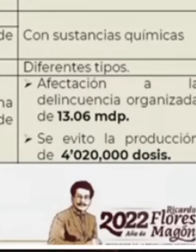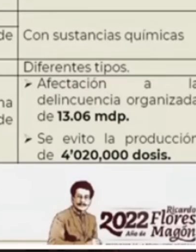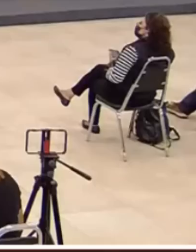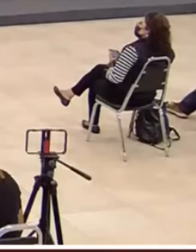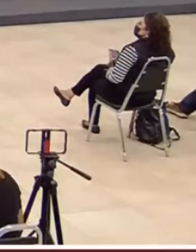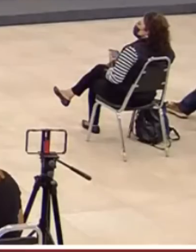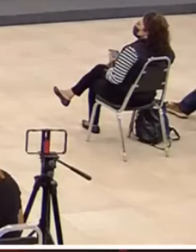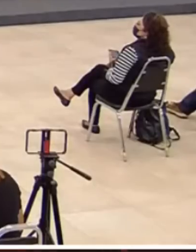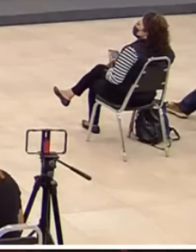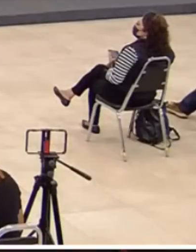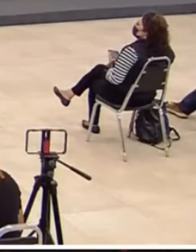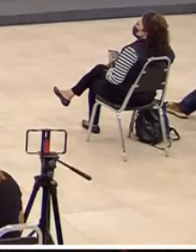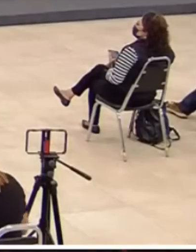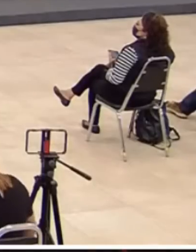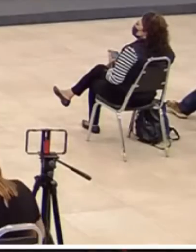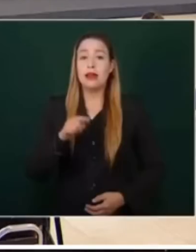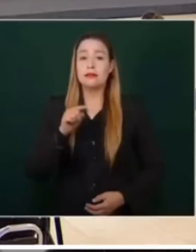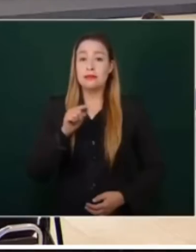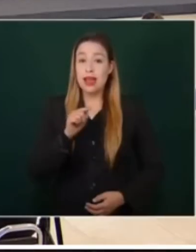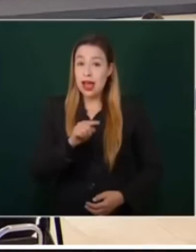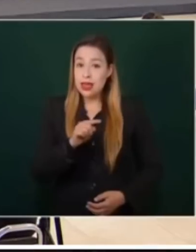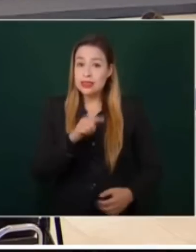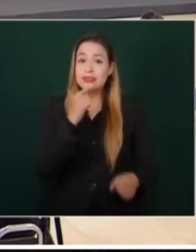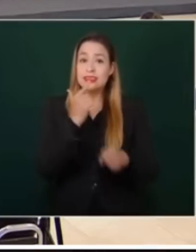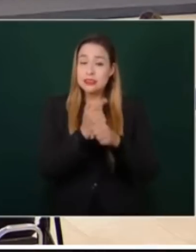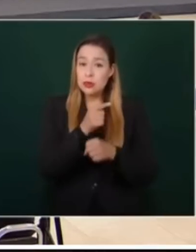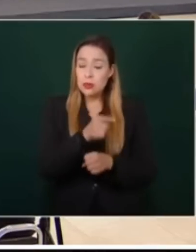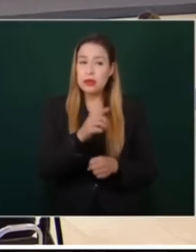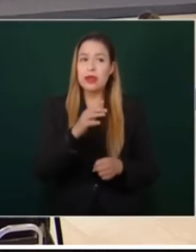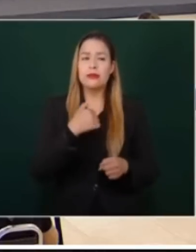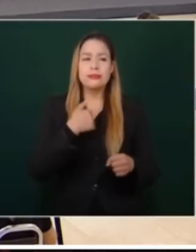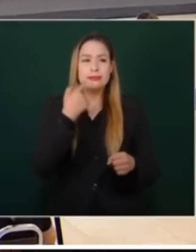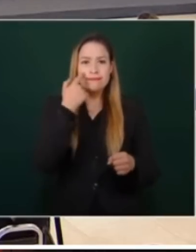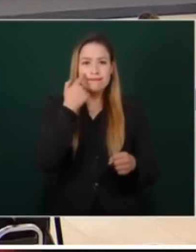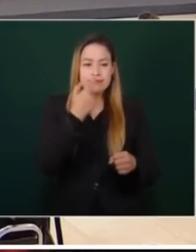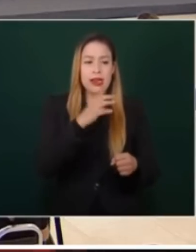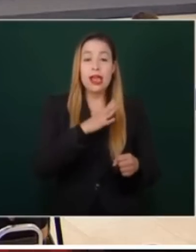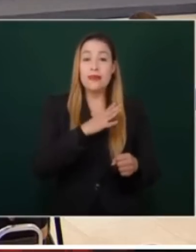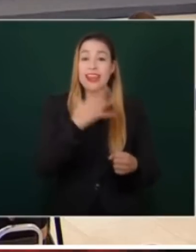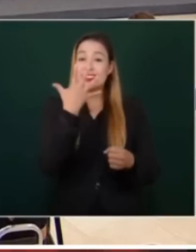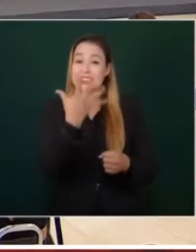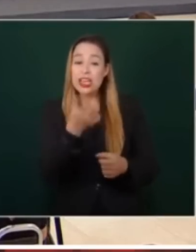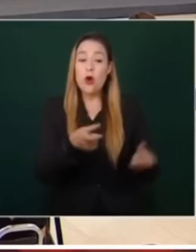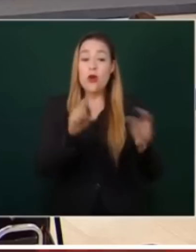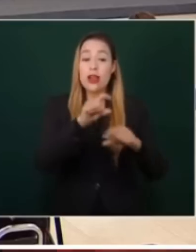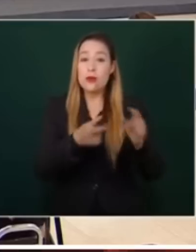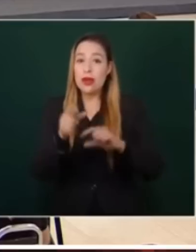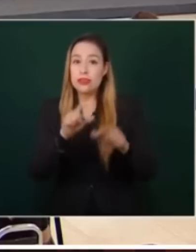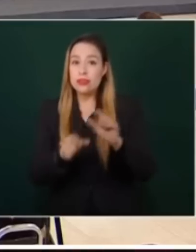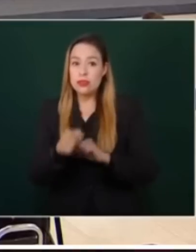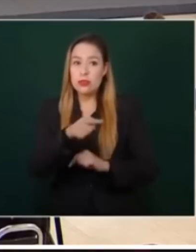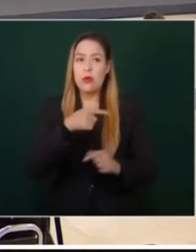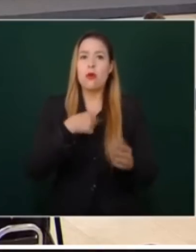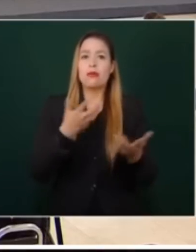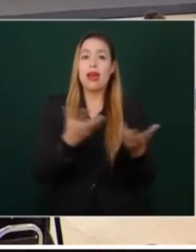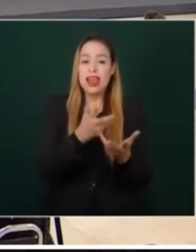de reconocimiento, se logra detectar o destruir 5 laboratorios clandestinos para